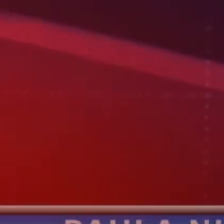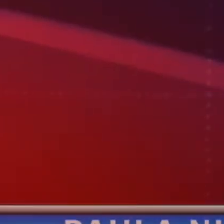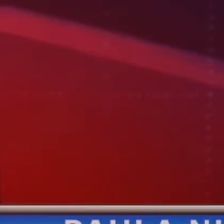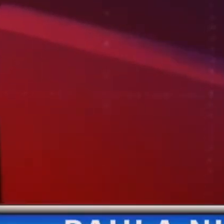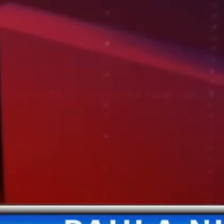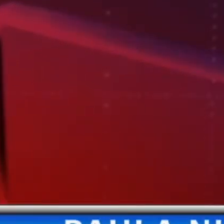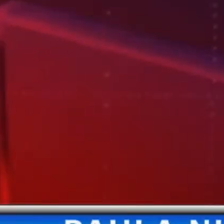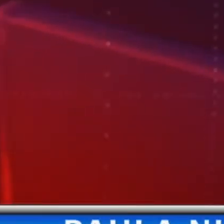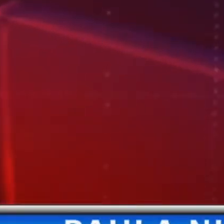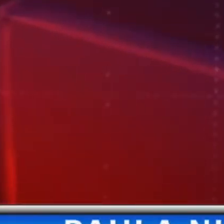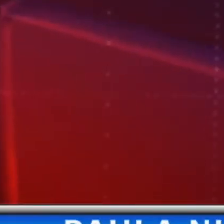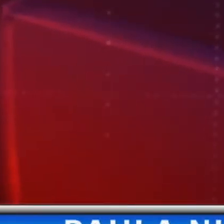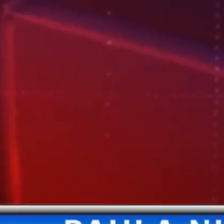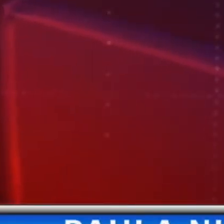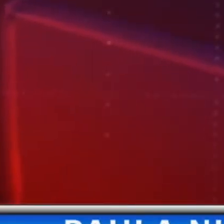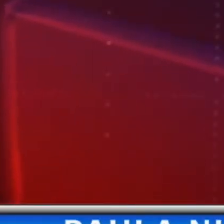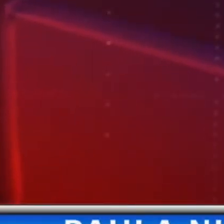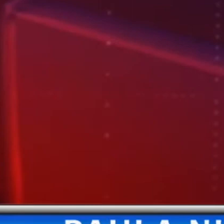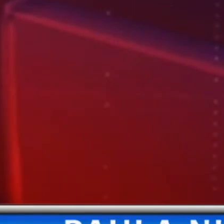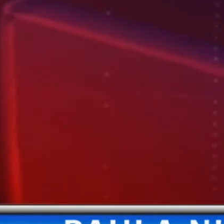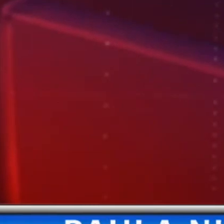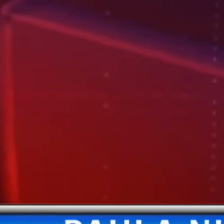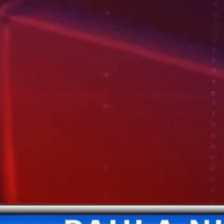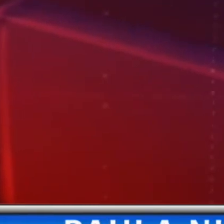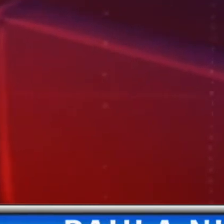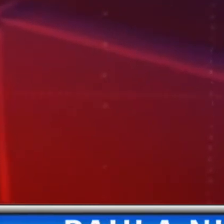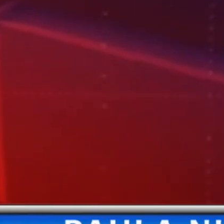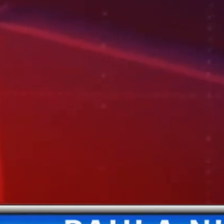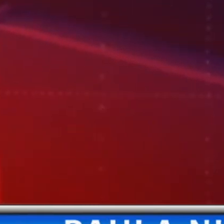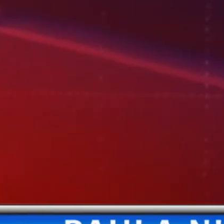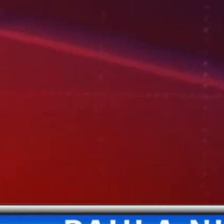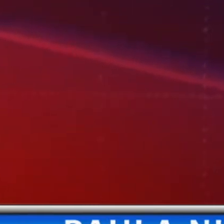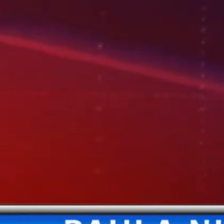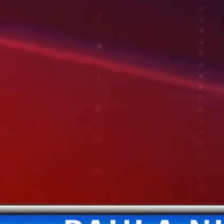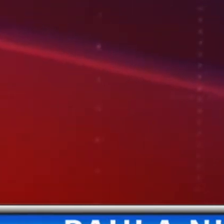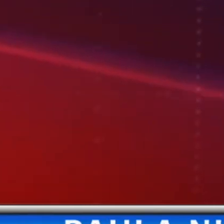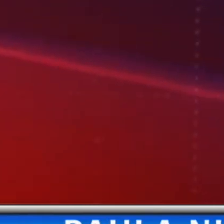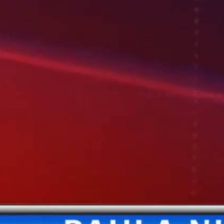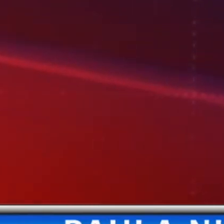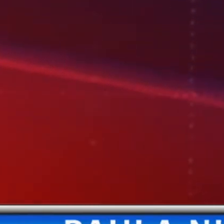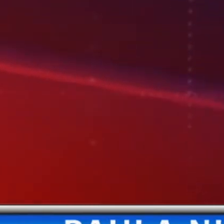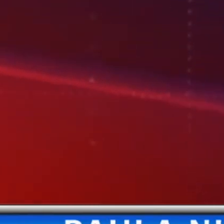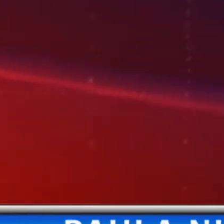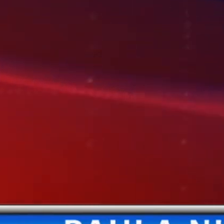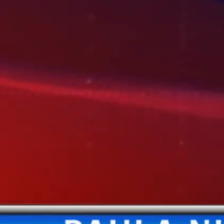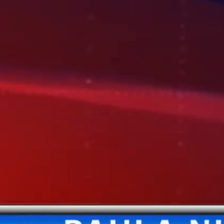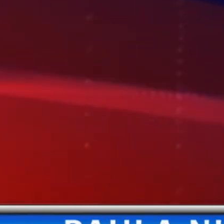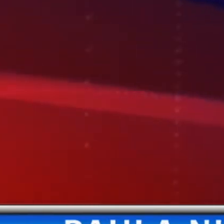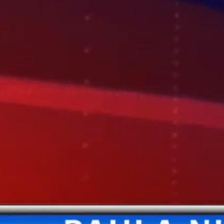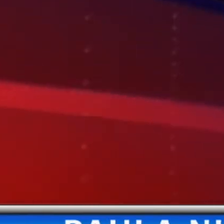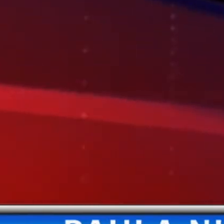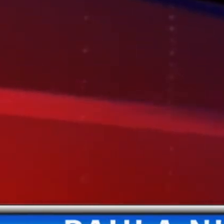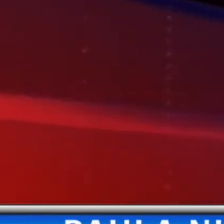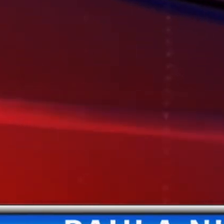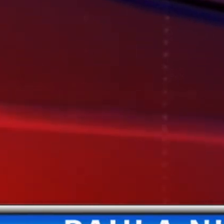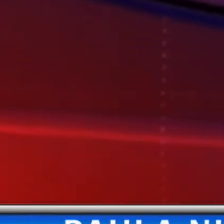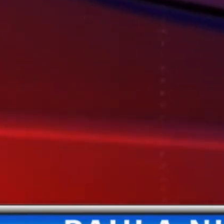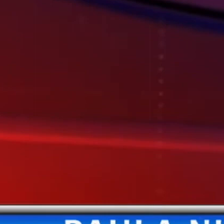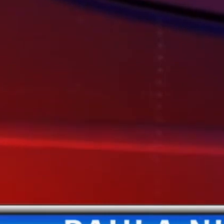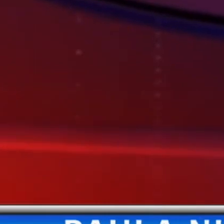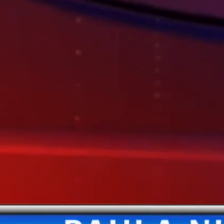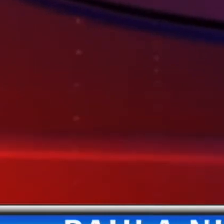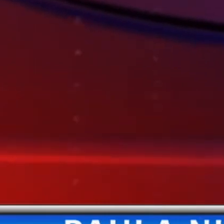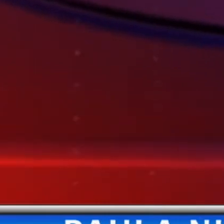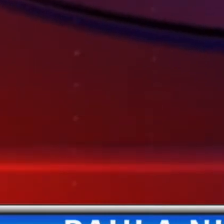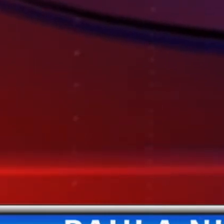Hola, estamos en otro capítulo de Al Derecho y al Revés por las pantallas del Canal 5 de Linares. Hay un tema que ha sido un flagelo social